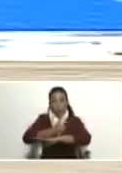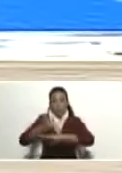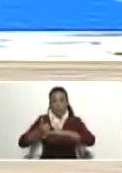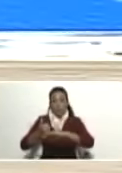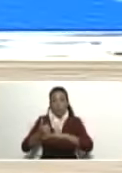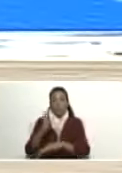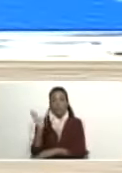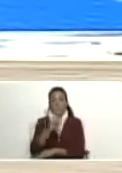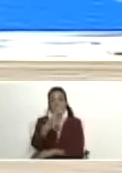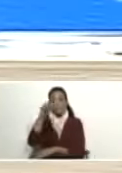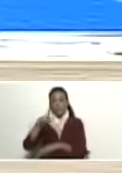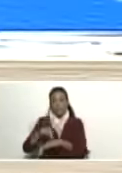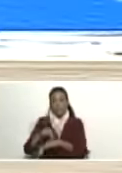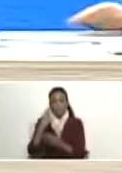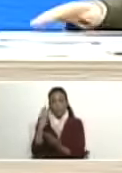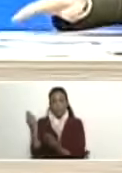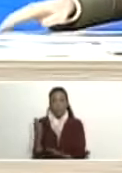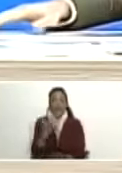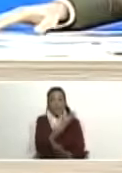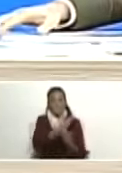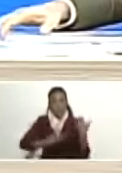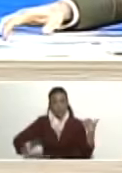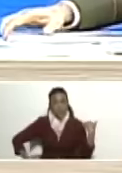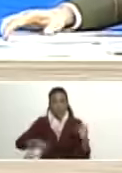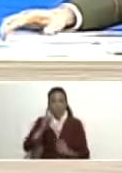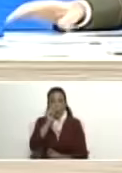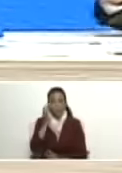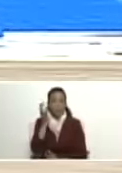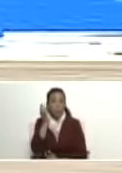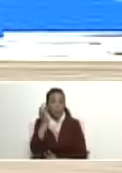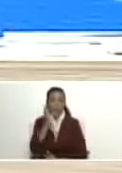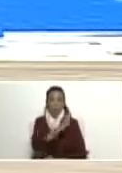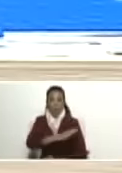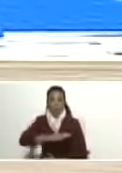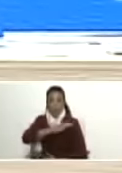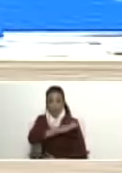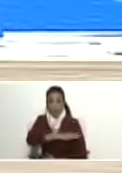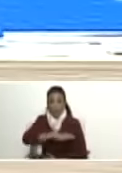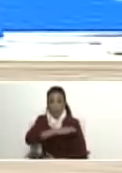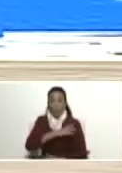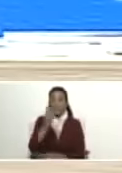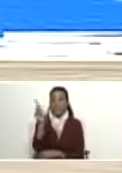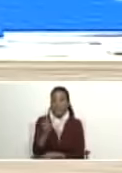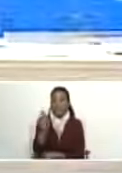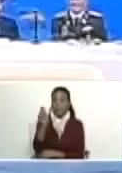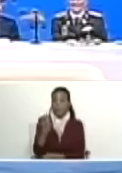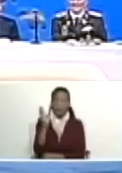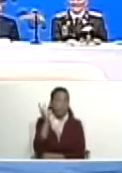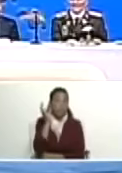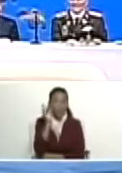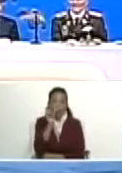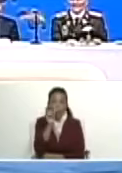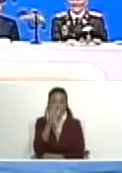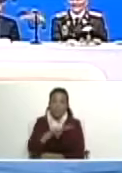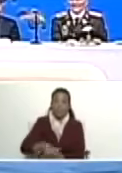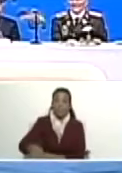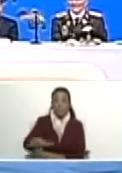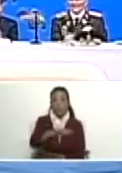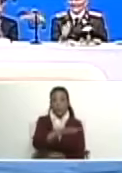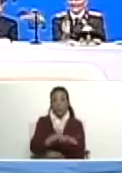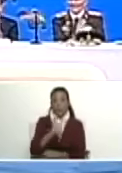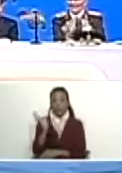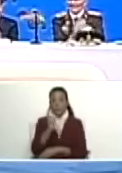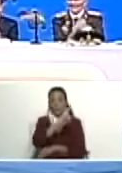Asamblea Nacional, presidentes, presidentas de las comisiones, diputados y diputadas